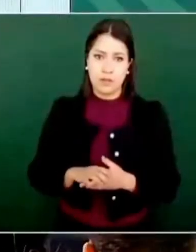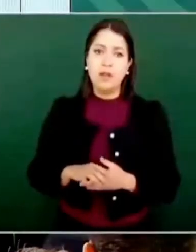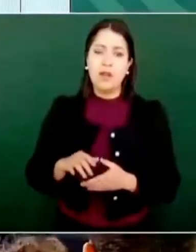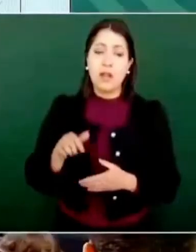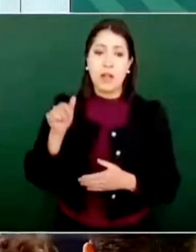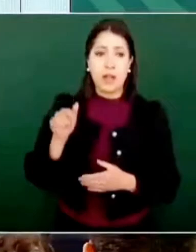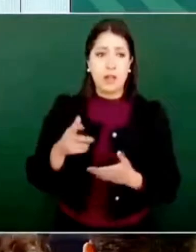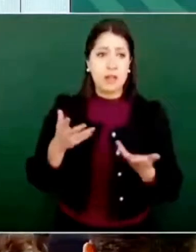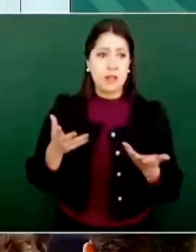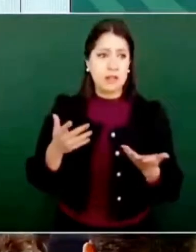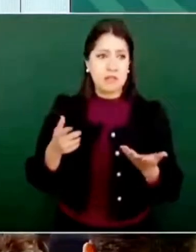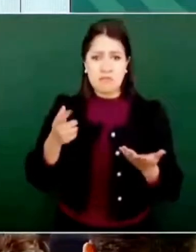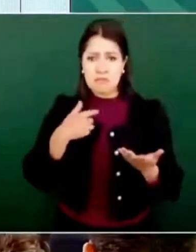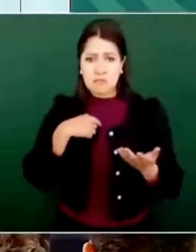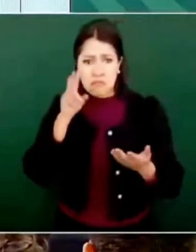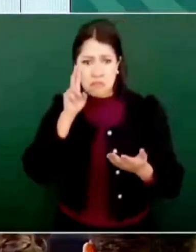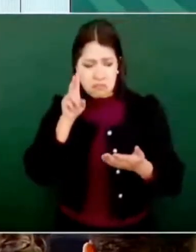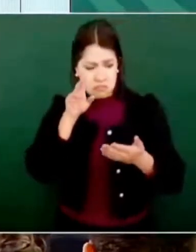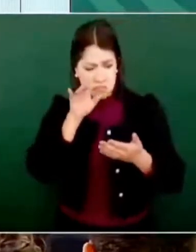a la conclusión